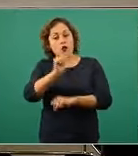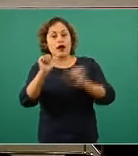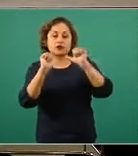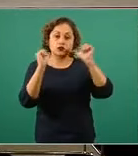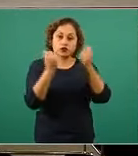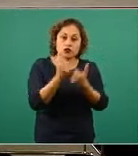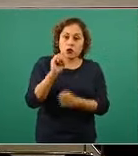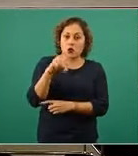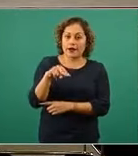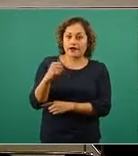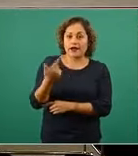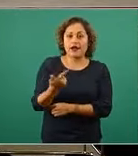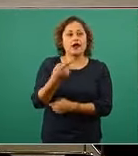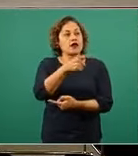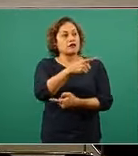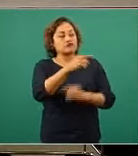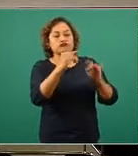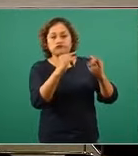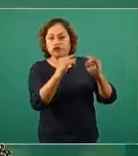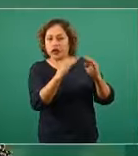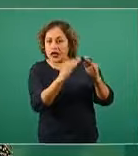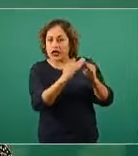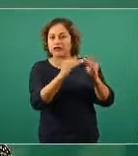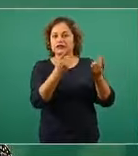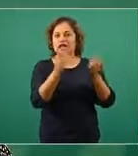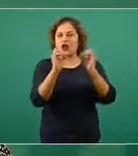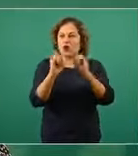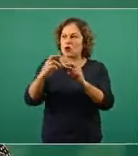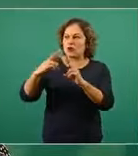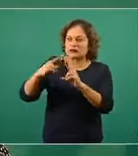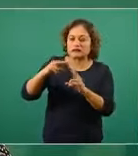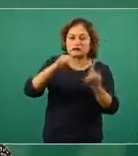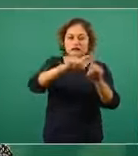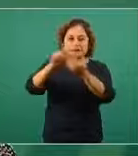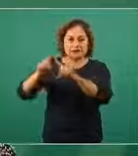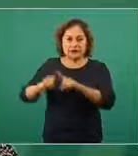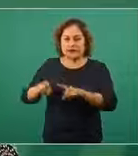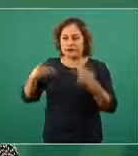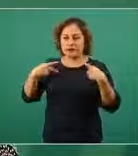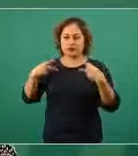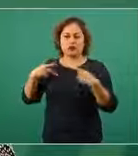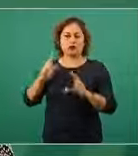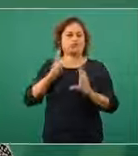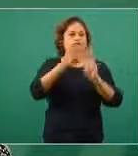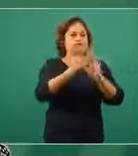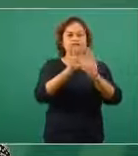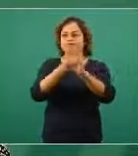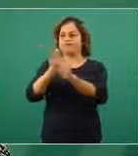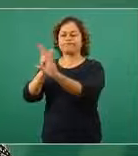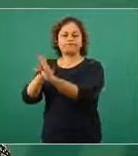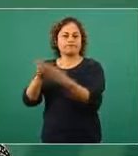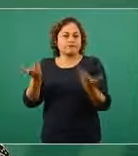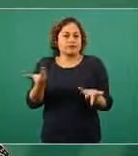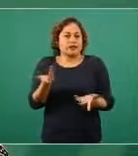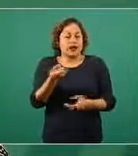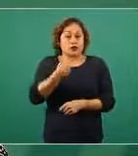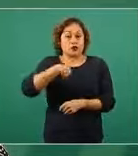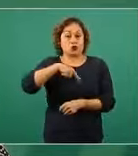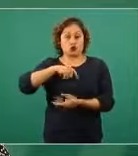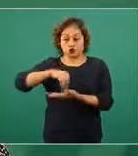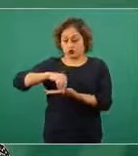inclusive albergues religiosos. Para que nosotros podamos captar los casos que el día de hoy les presentamos, tenemos